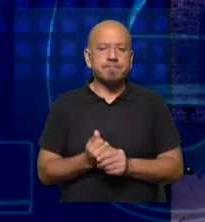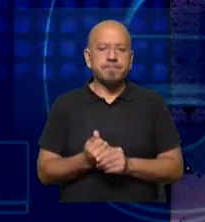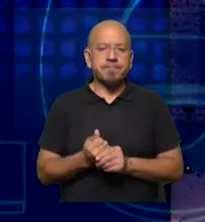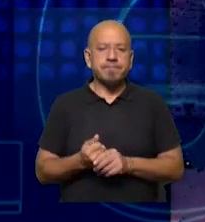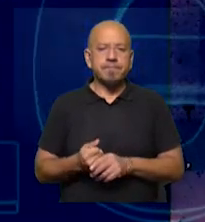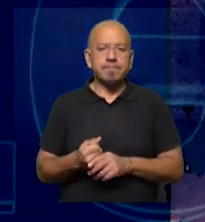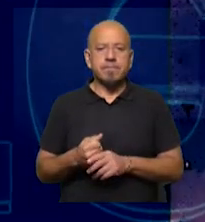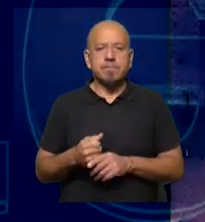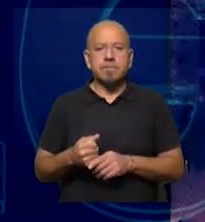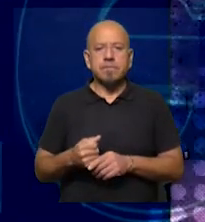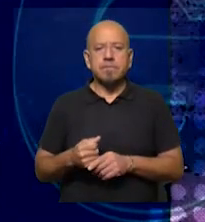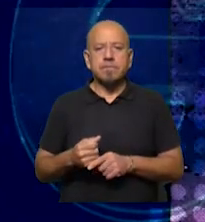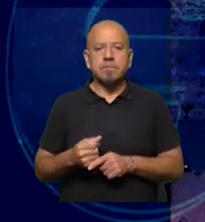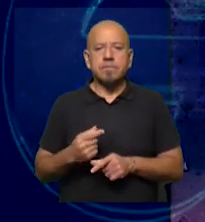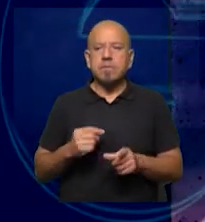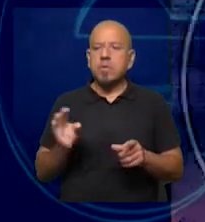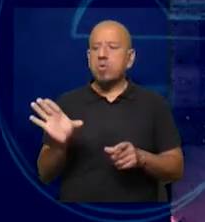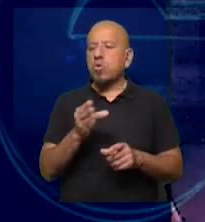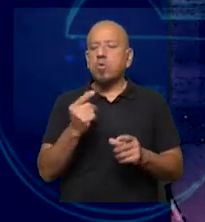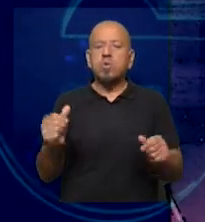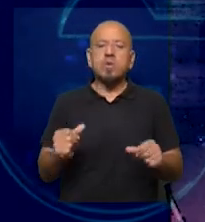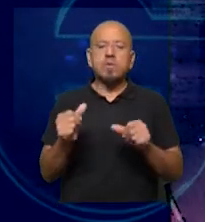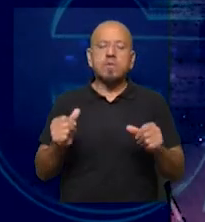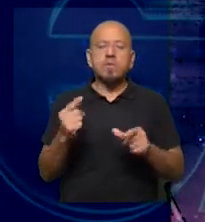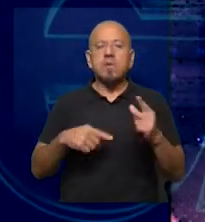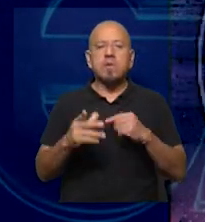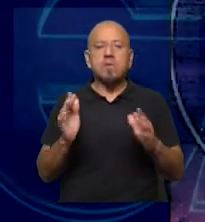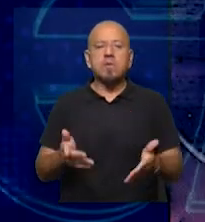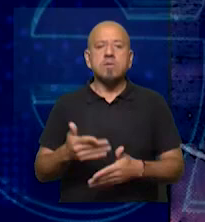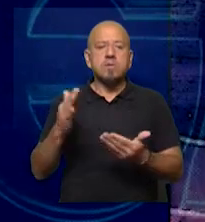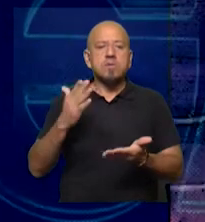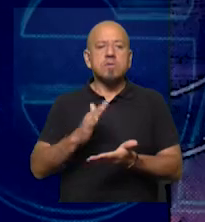al mínimo, ¿no? Al minimalismo. Y es medio